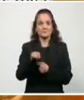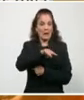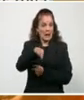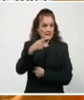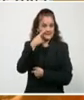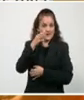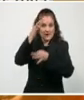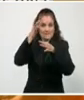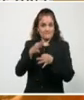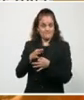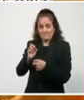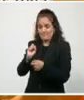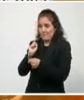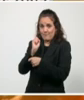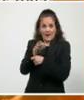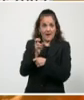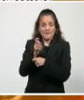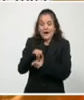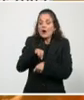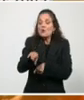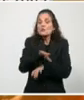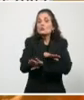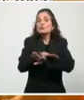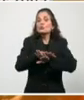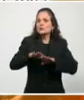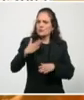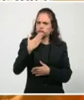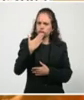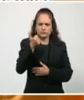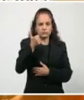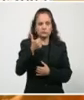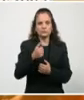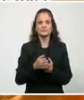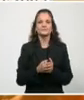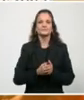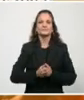Martínez, quien lanzó el noveno episodio con rectas superiores a las 95 millas.